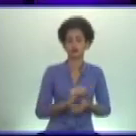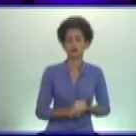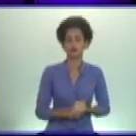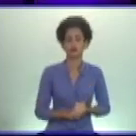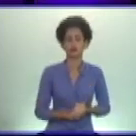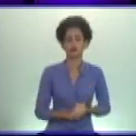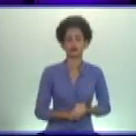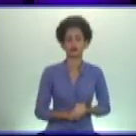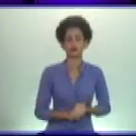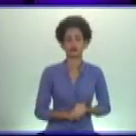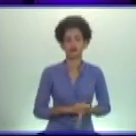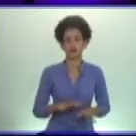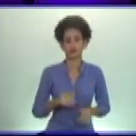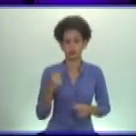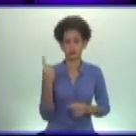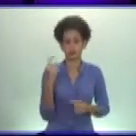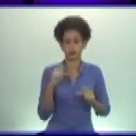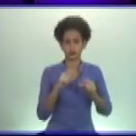diapo.